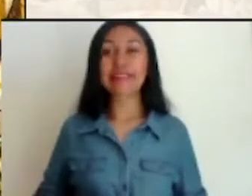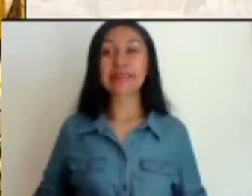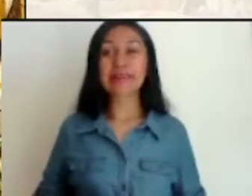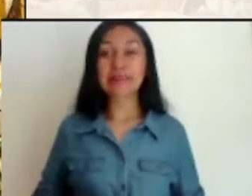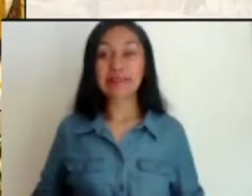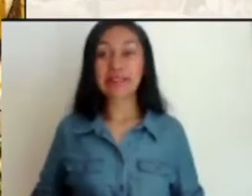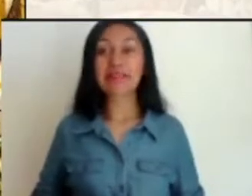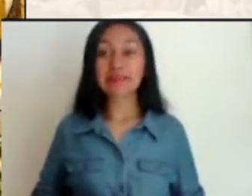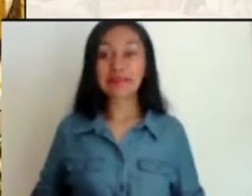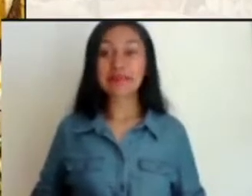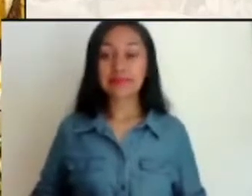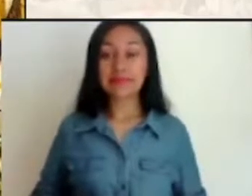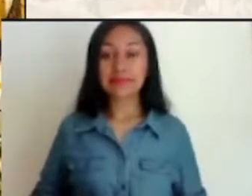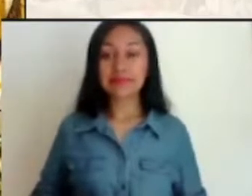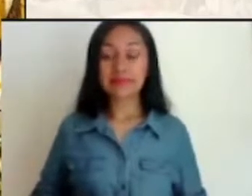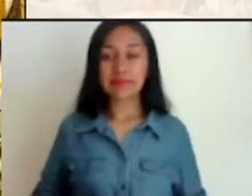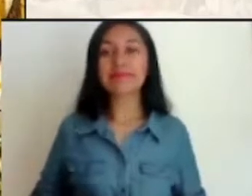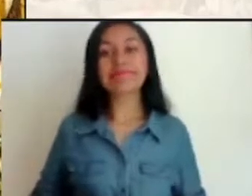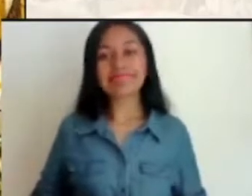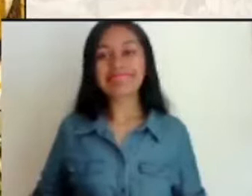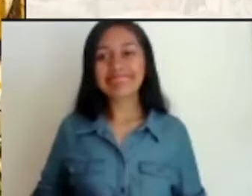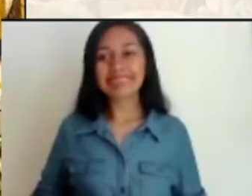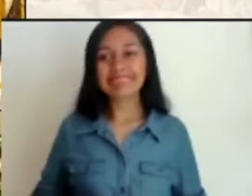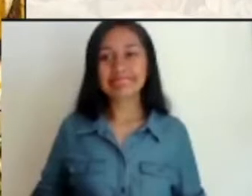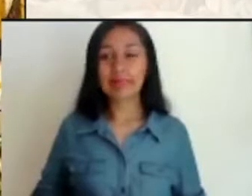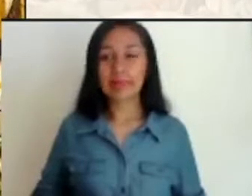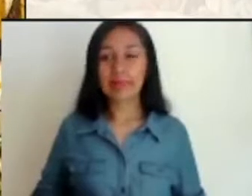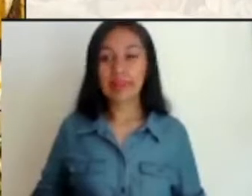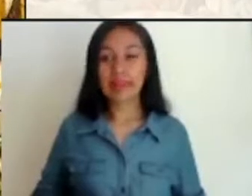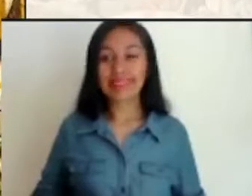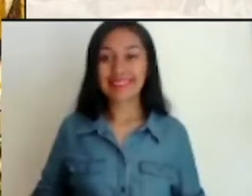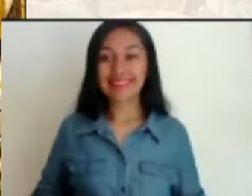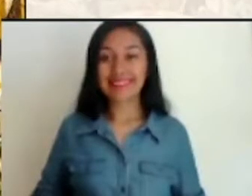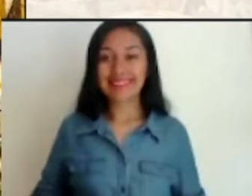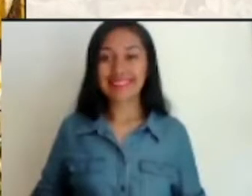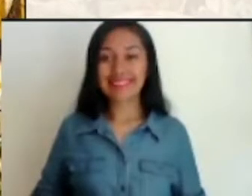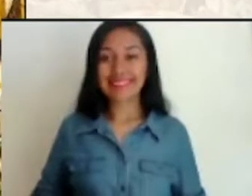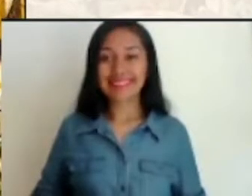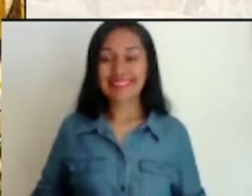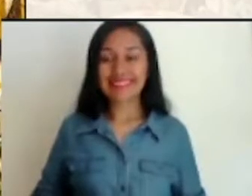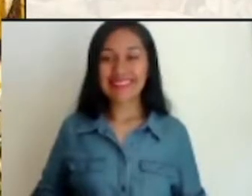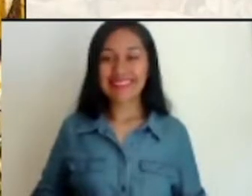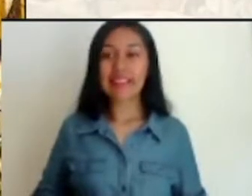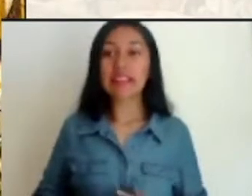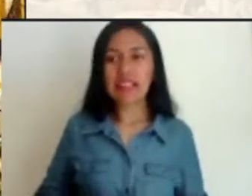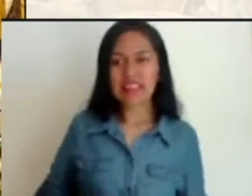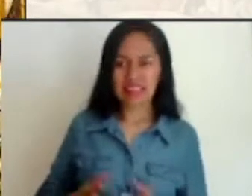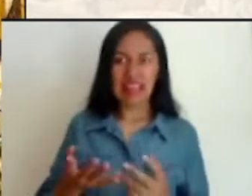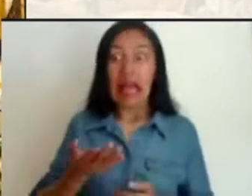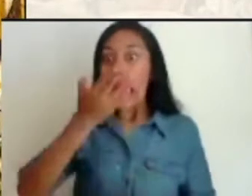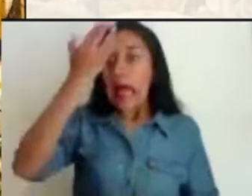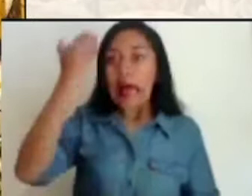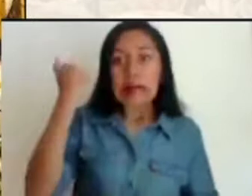Sì, existieron dos versiones principali antes de que se descubriera el agente causal, la